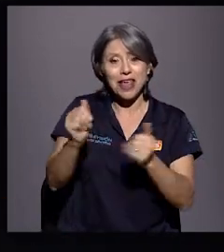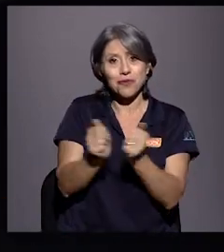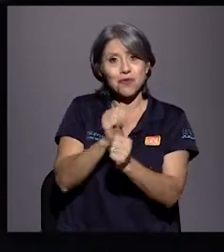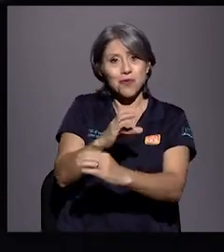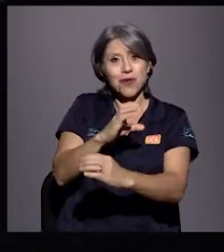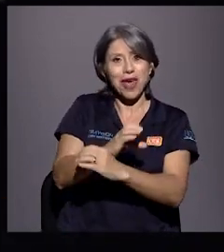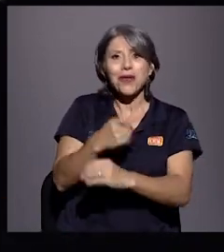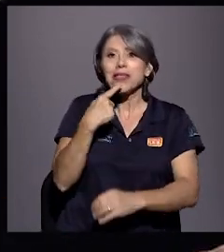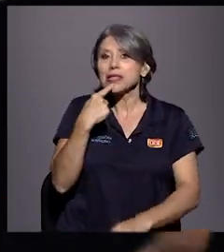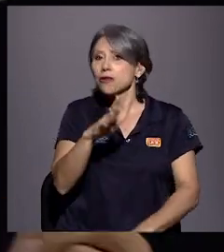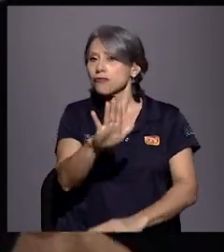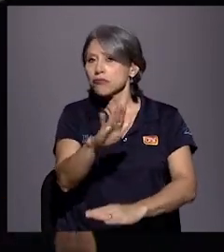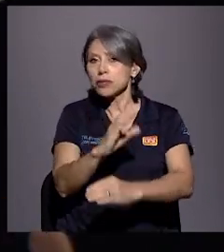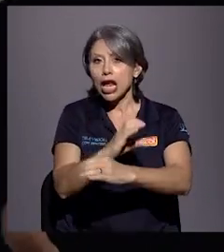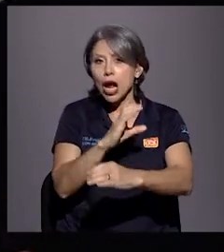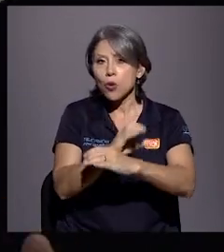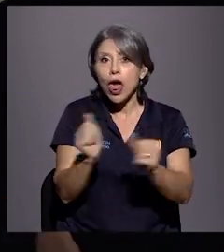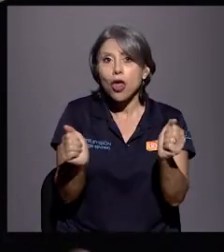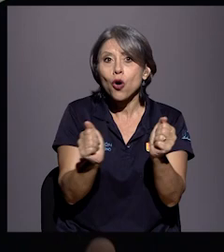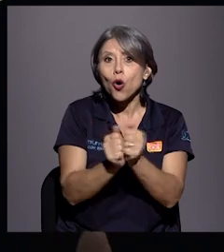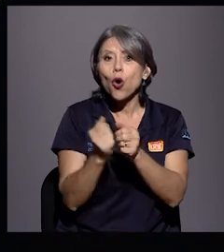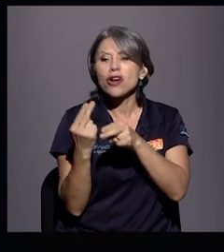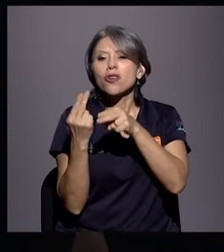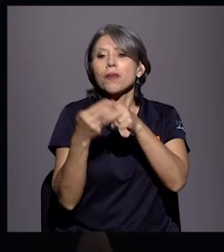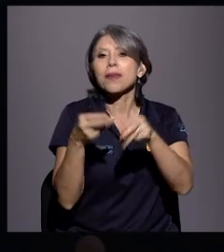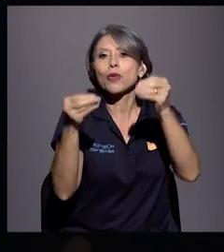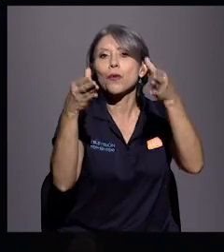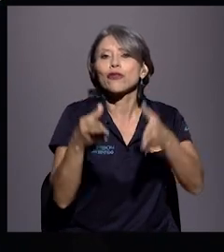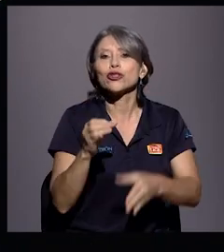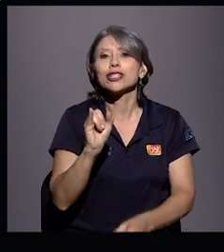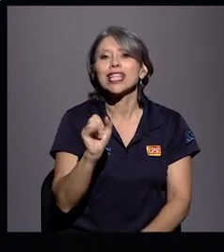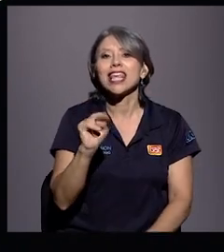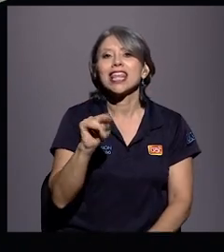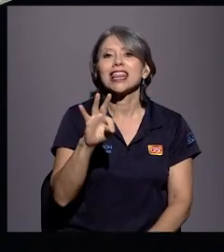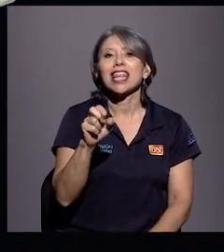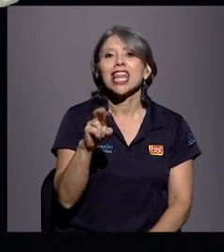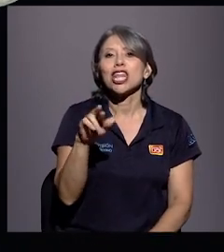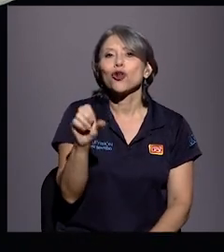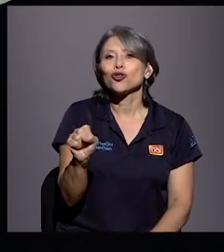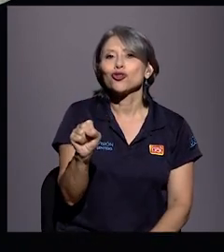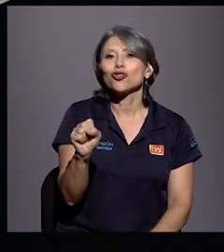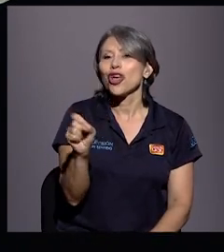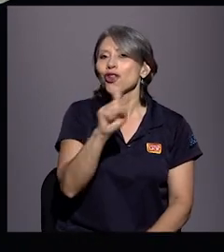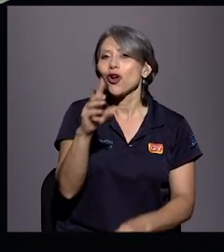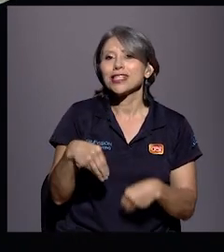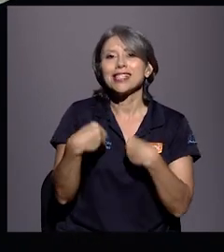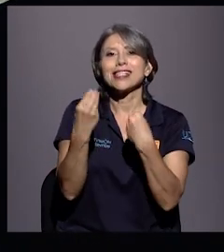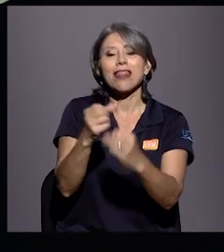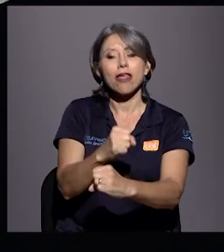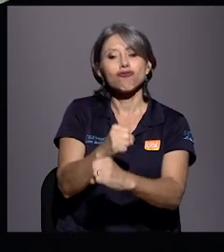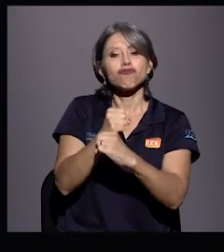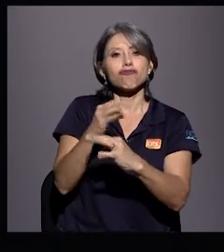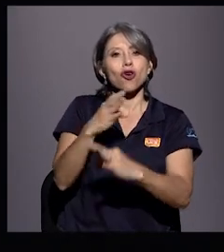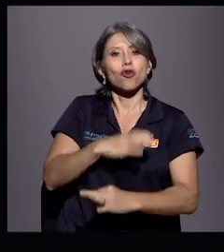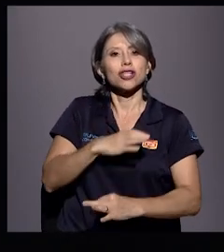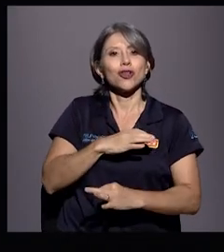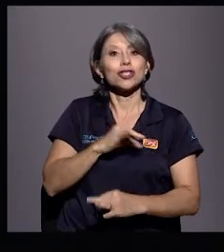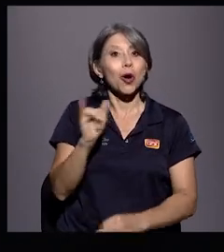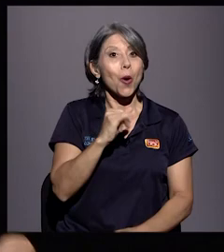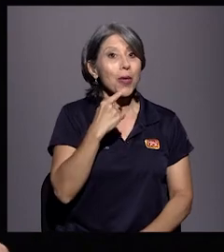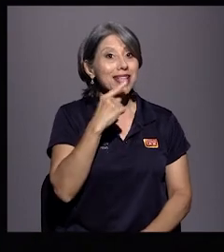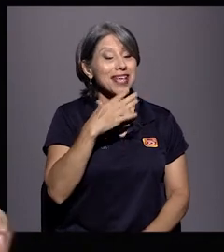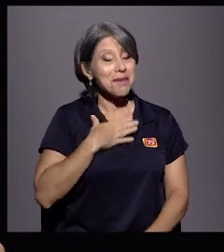mucho cuidado, diciéndole tengan cuidado con esos interinos que no les están dando las condiciones que tienen que ser. ¿Y por qué no, como decía mi